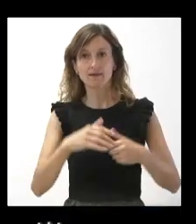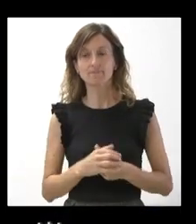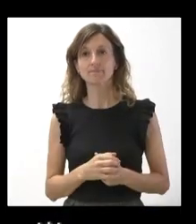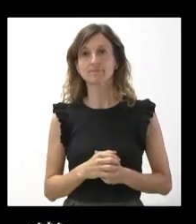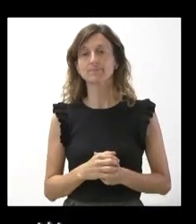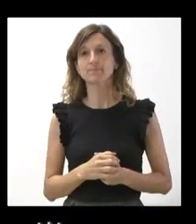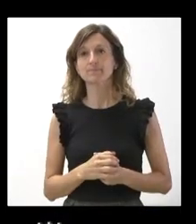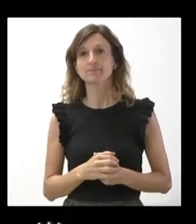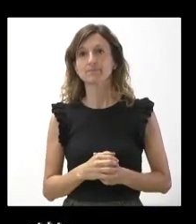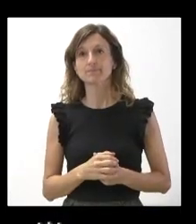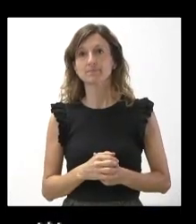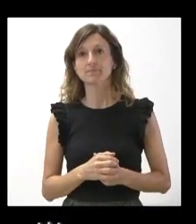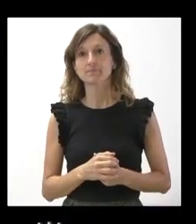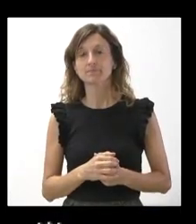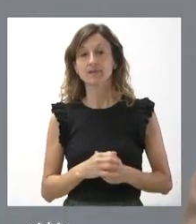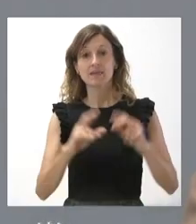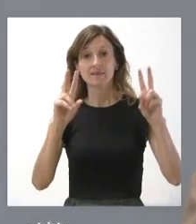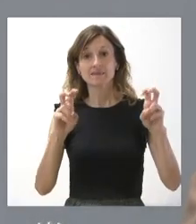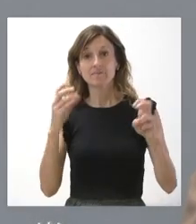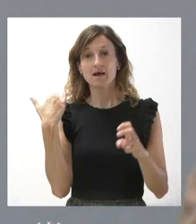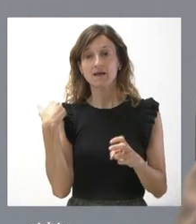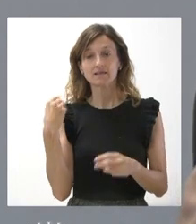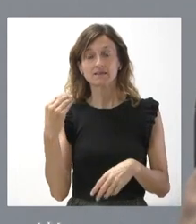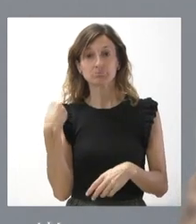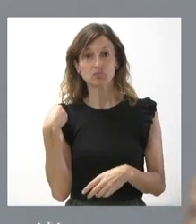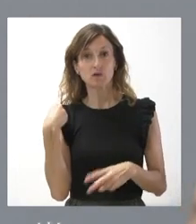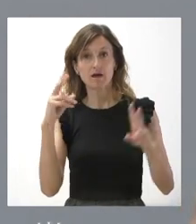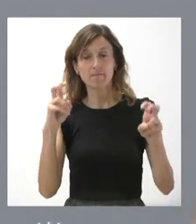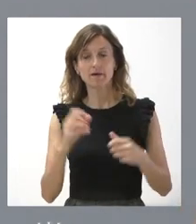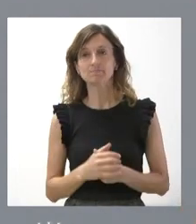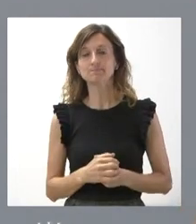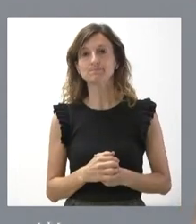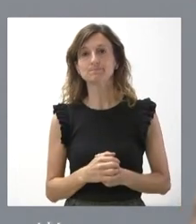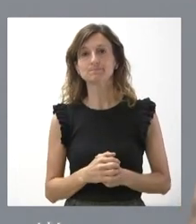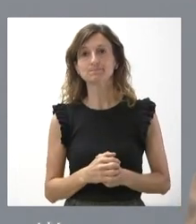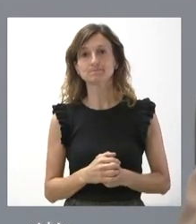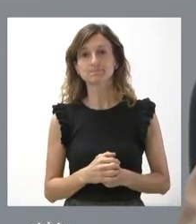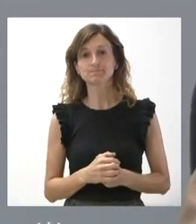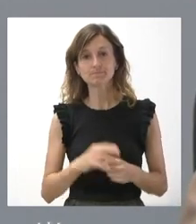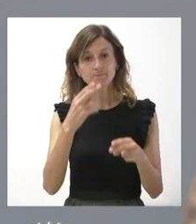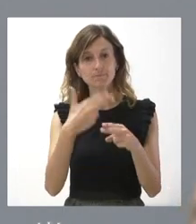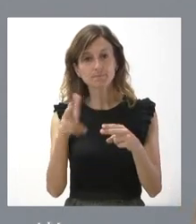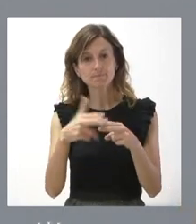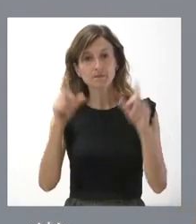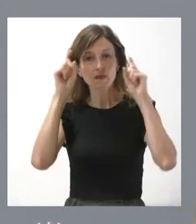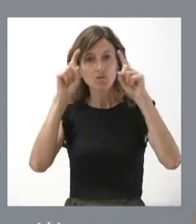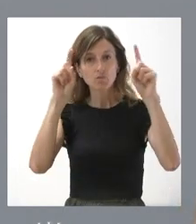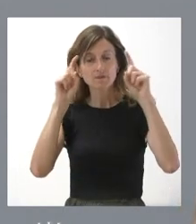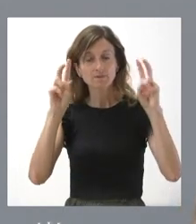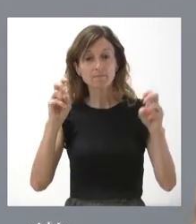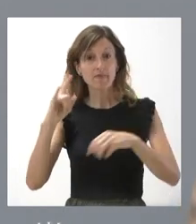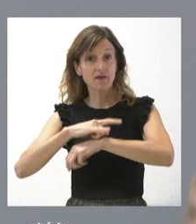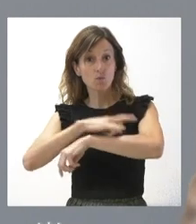las cuestiones que usted me planteaba en carácter general, las actividades educativas en el ámbito de